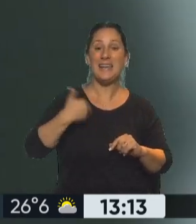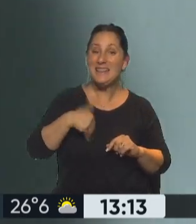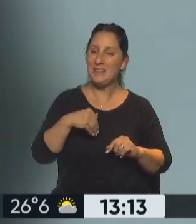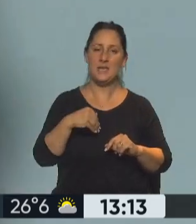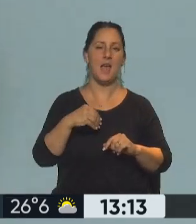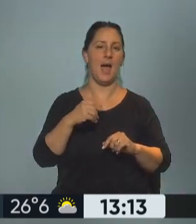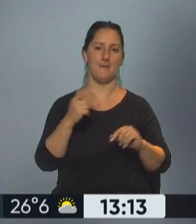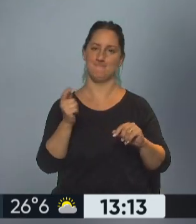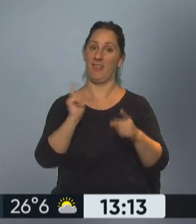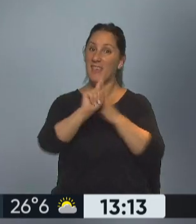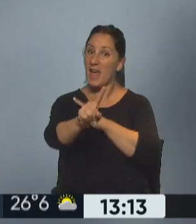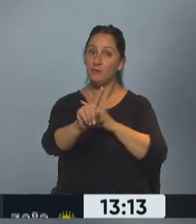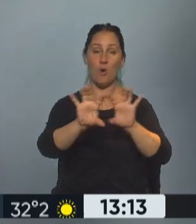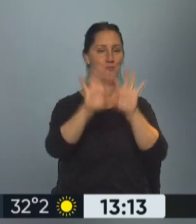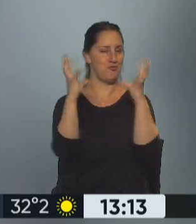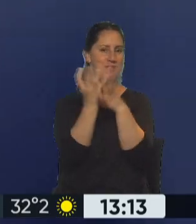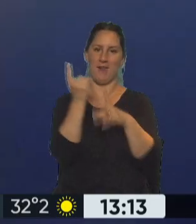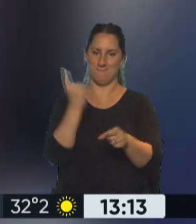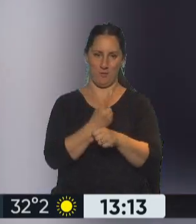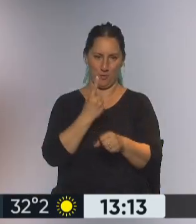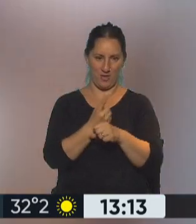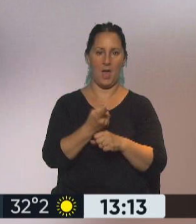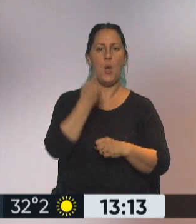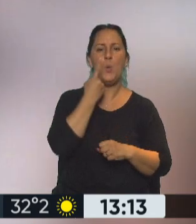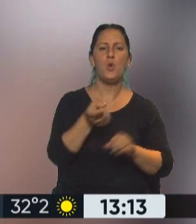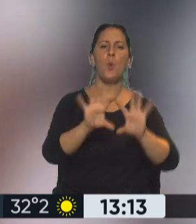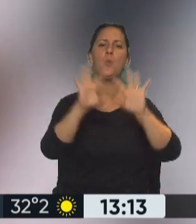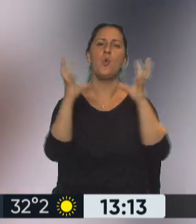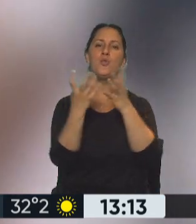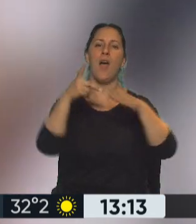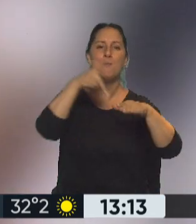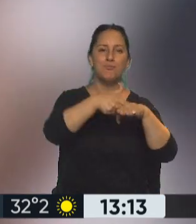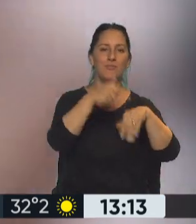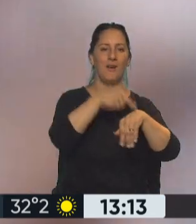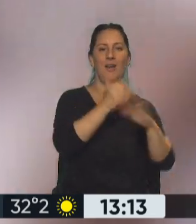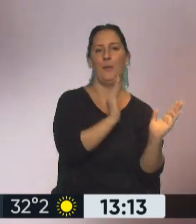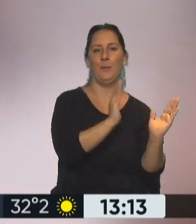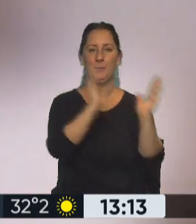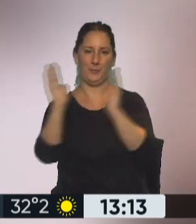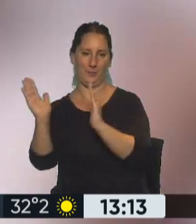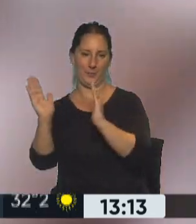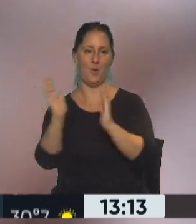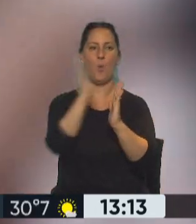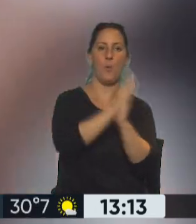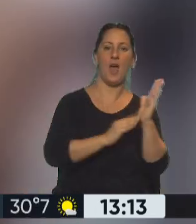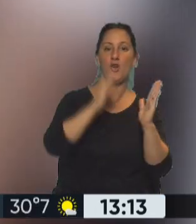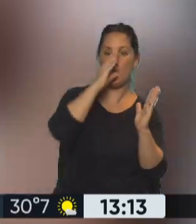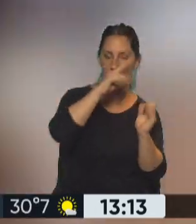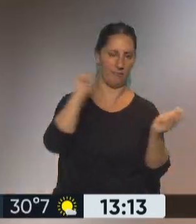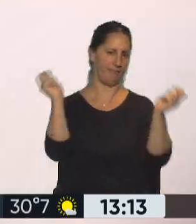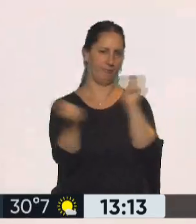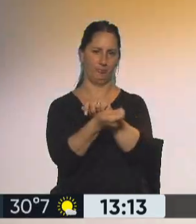no podía ver en directo vio el campeonato mundial en diferido es del blanco y negro al color